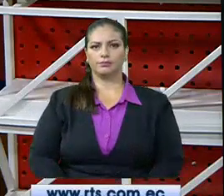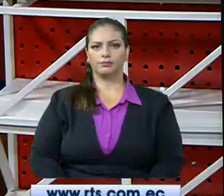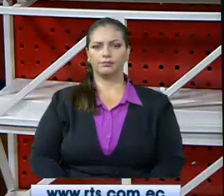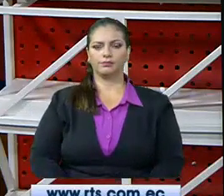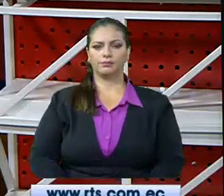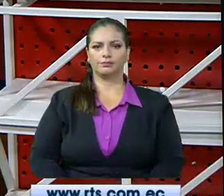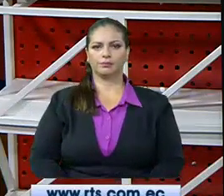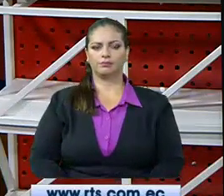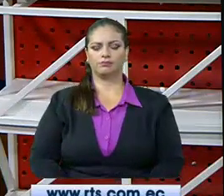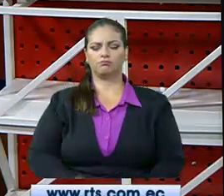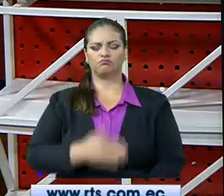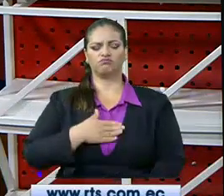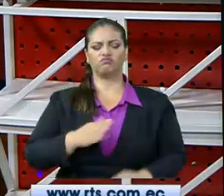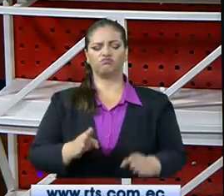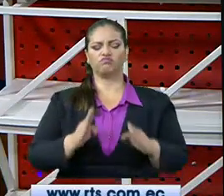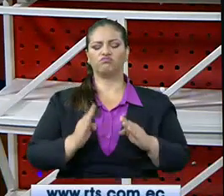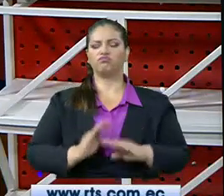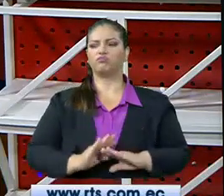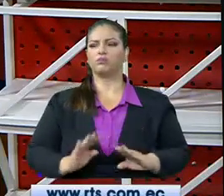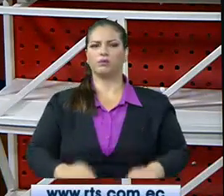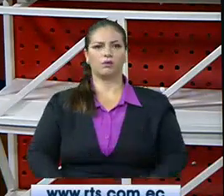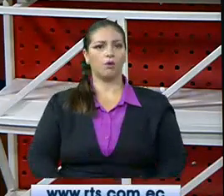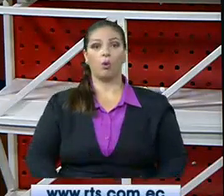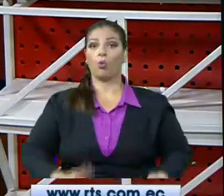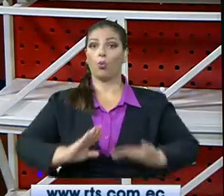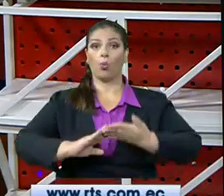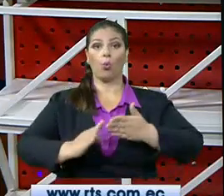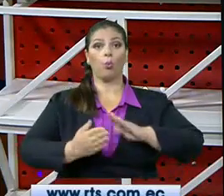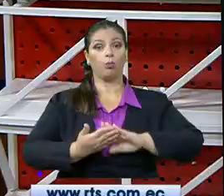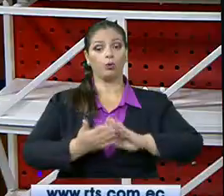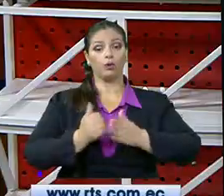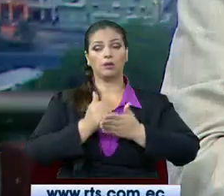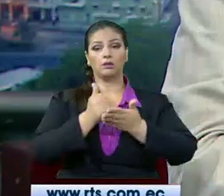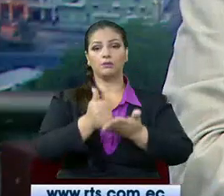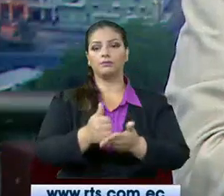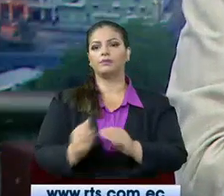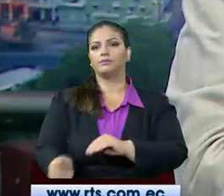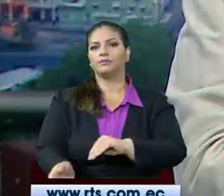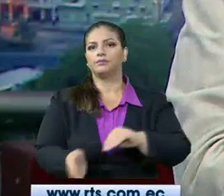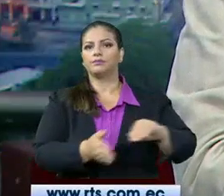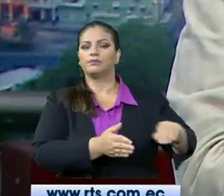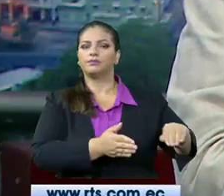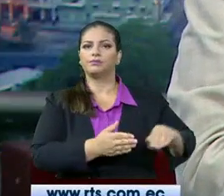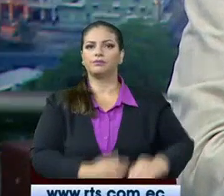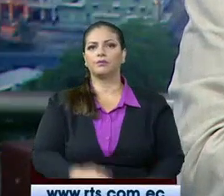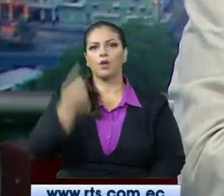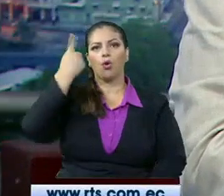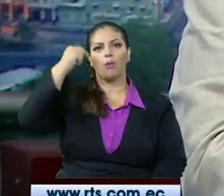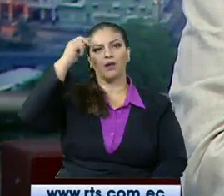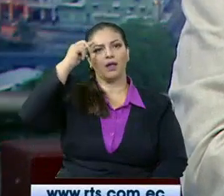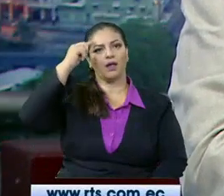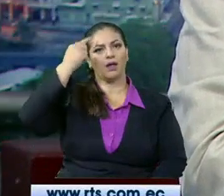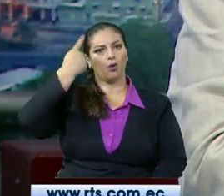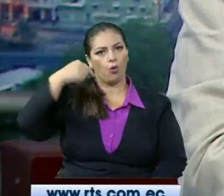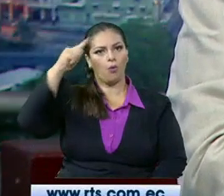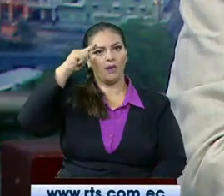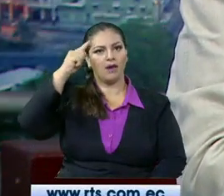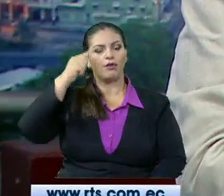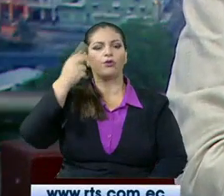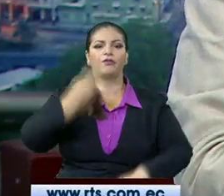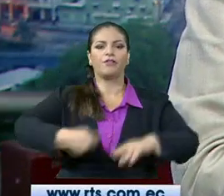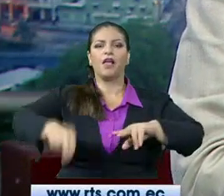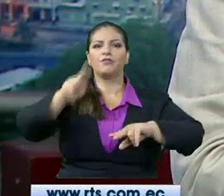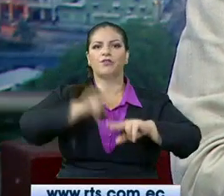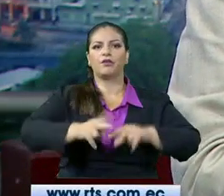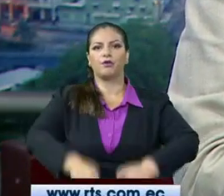no personal para nada. Cambiamos de tema para informarles que el Gobierno Nacional realizó el lanzamiento de la Gran Minga Agropecuaria en